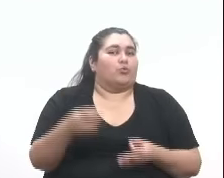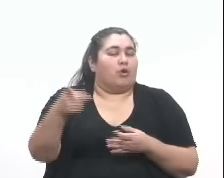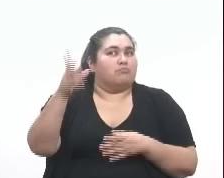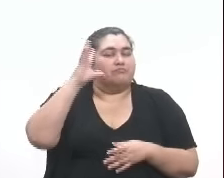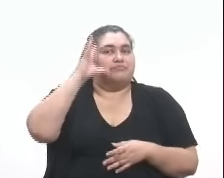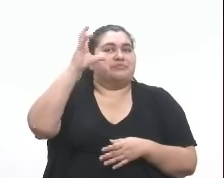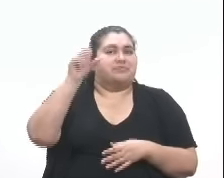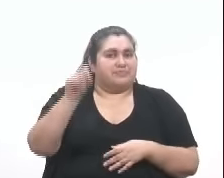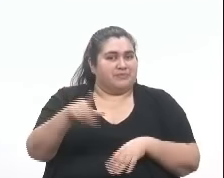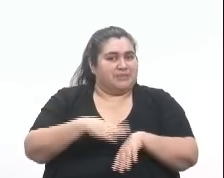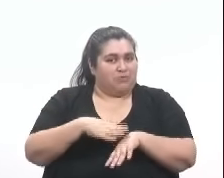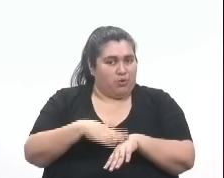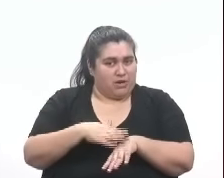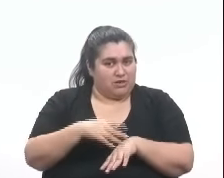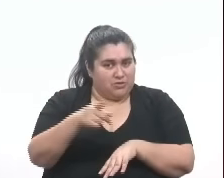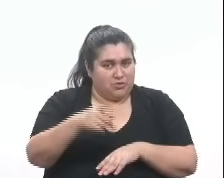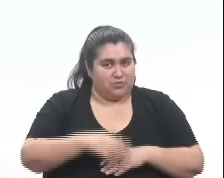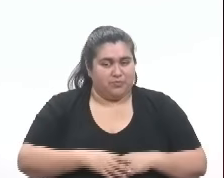estaba encargado